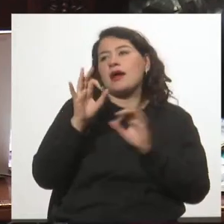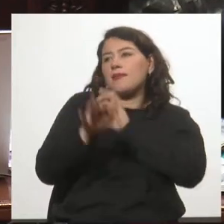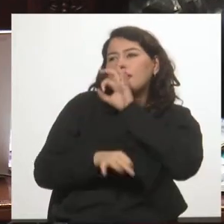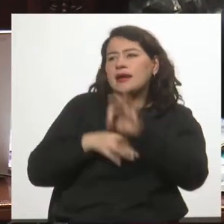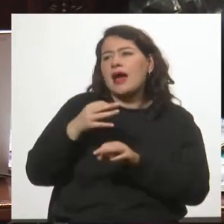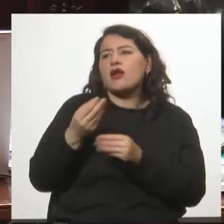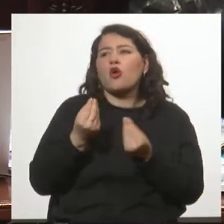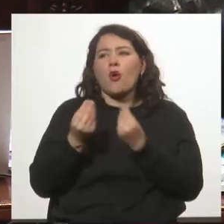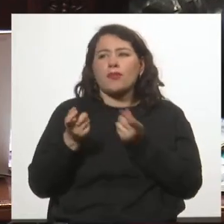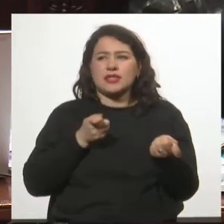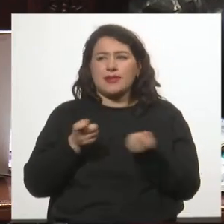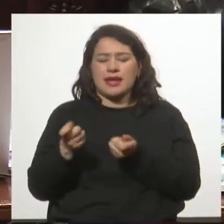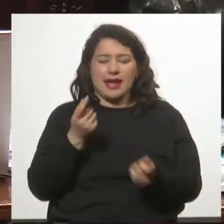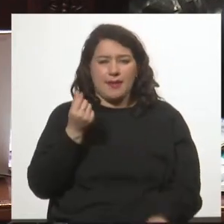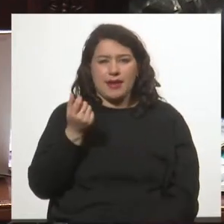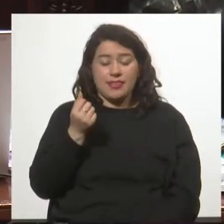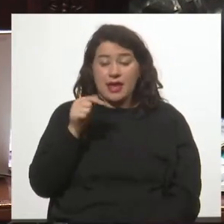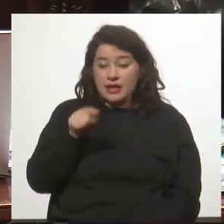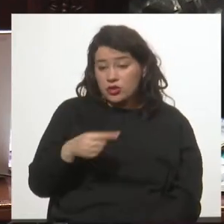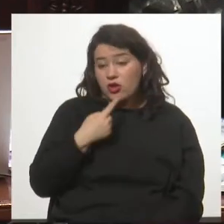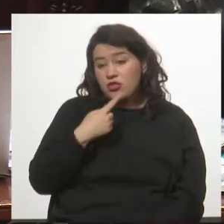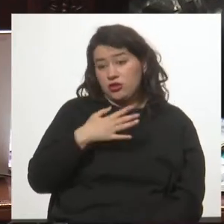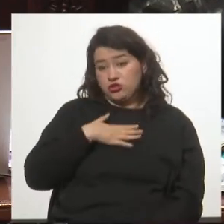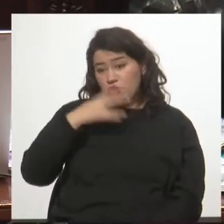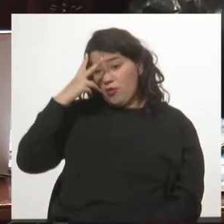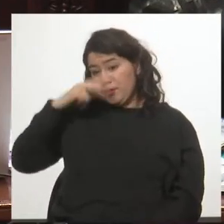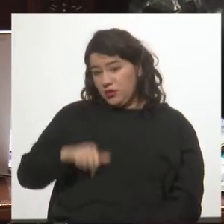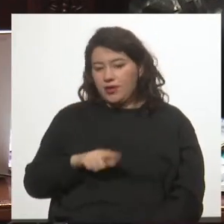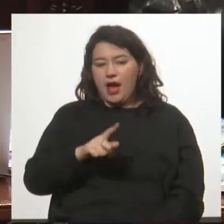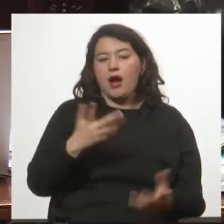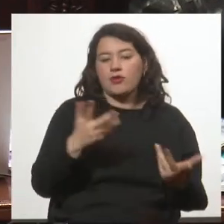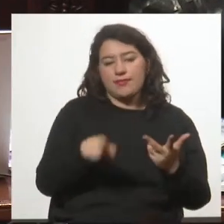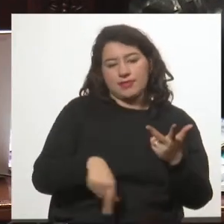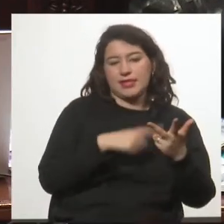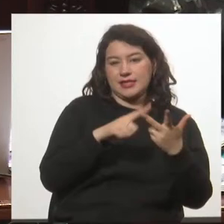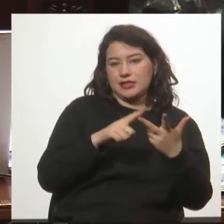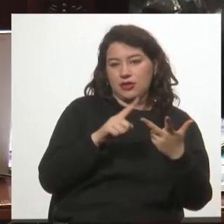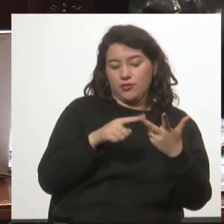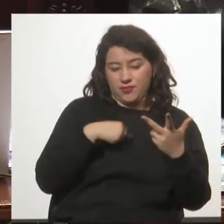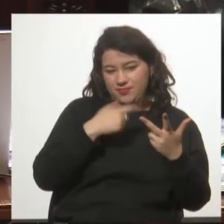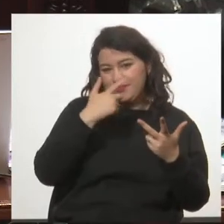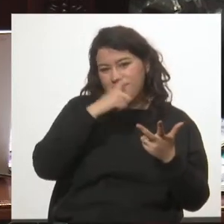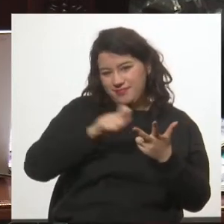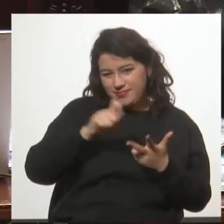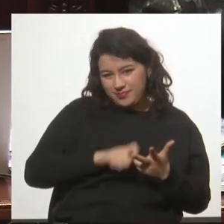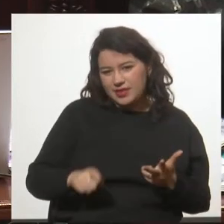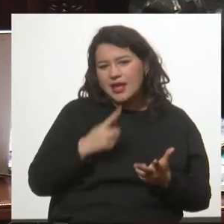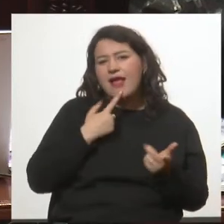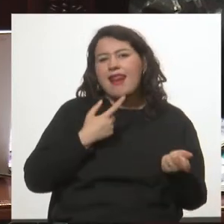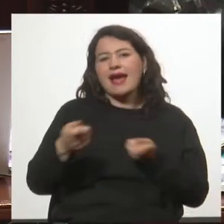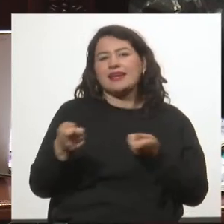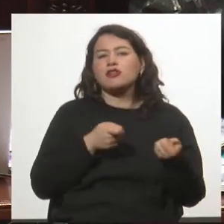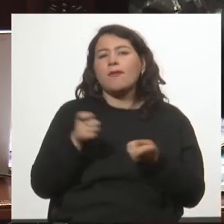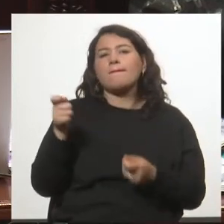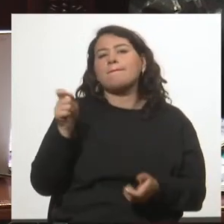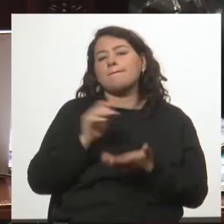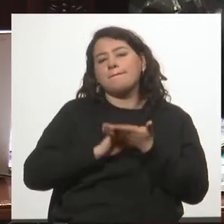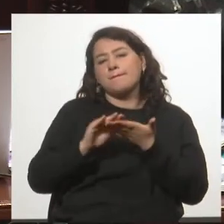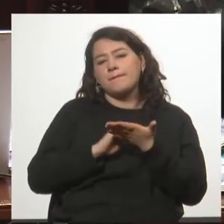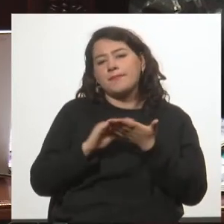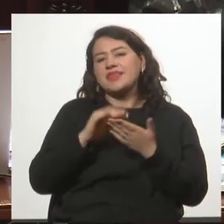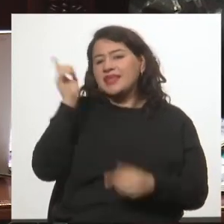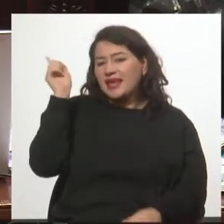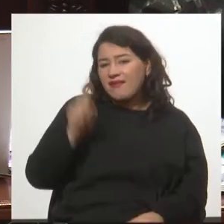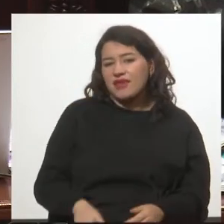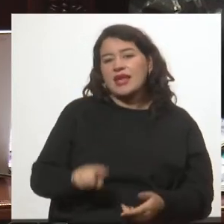manejo de los dineros eso lo digo yo continúa la auditoría que es la publicidad de la gestión administrativa que deriva de la forma republicana